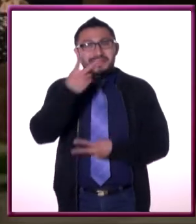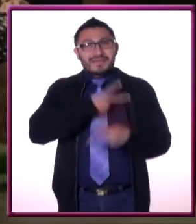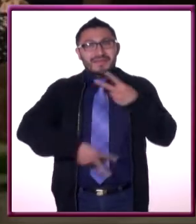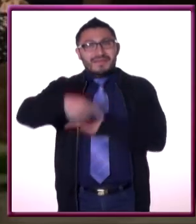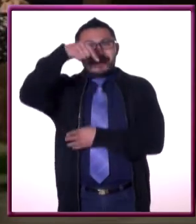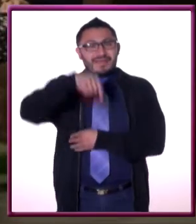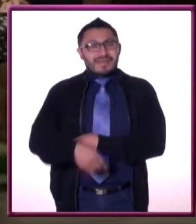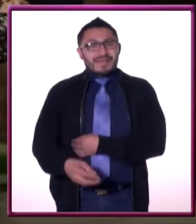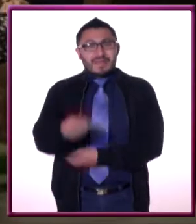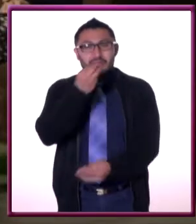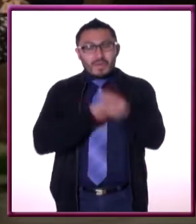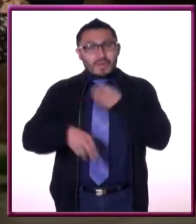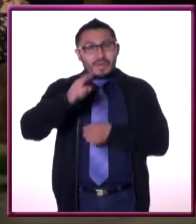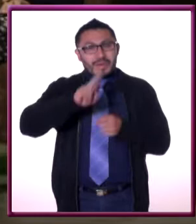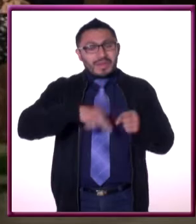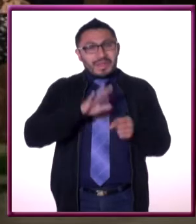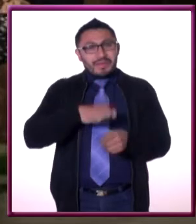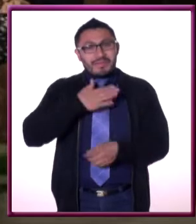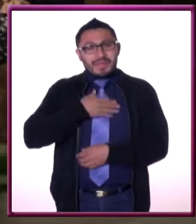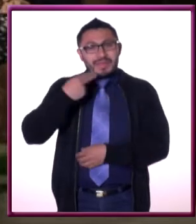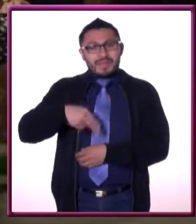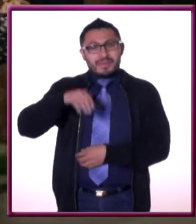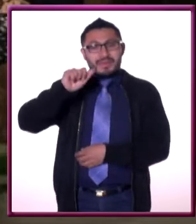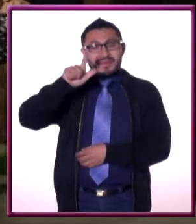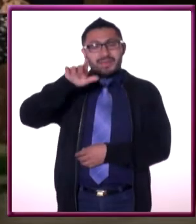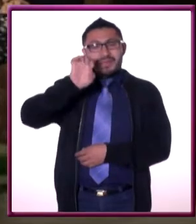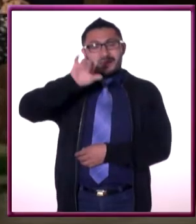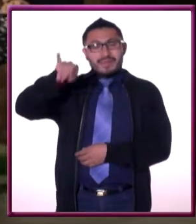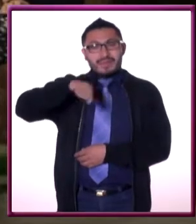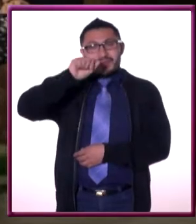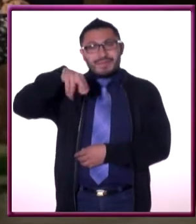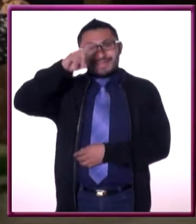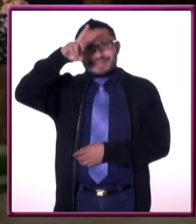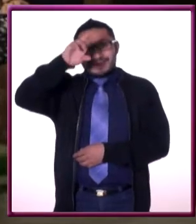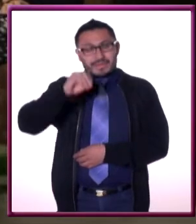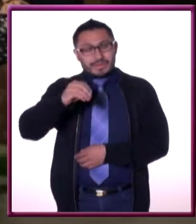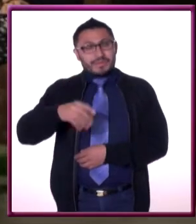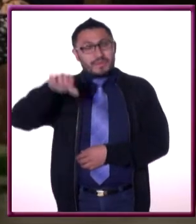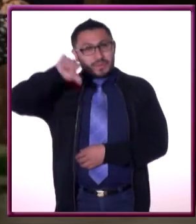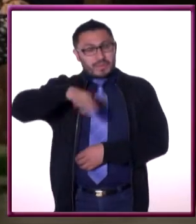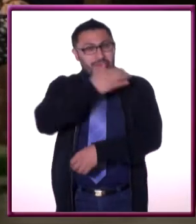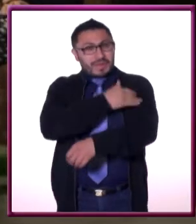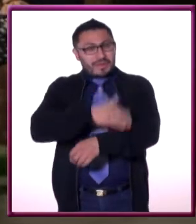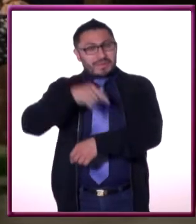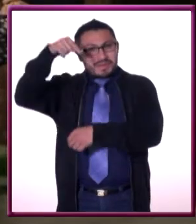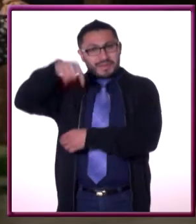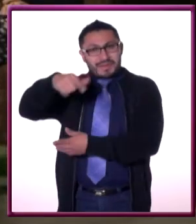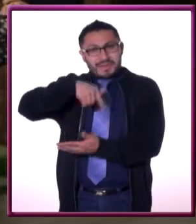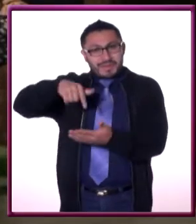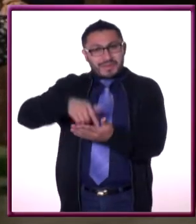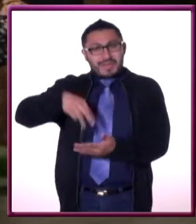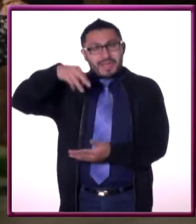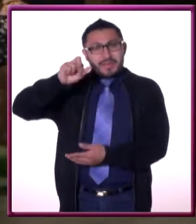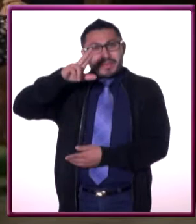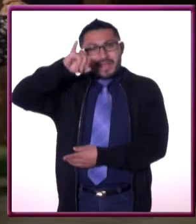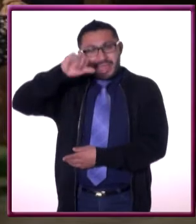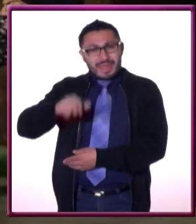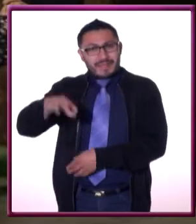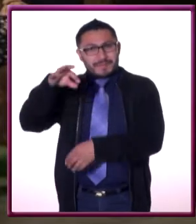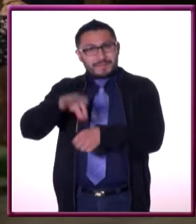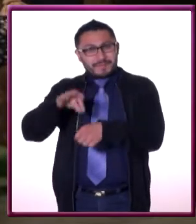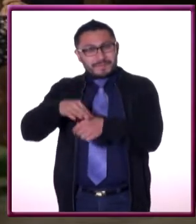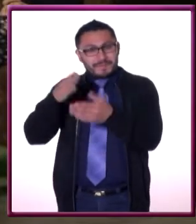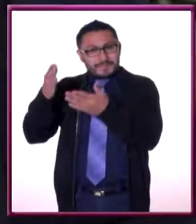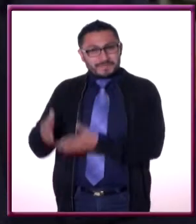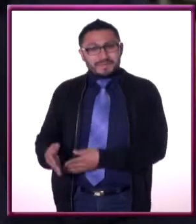Bienvenidos a Nos Nutrimos de Naturaleza. Yo soy Alejandro García Moreno y hoy nos acompaña en este estudio la doctora María Amanda Gálvez Mariscal,